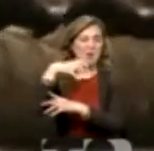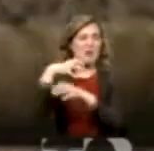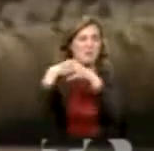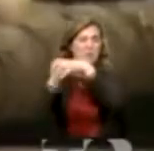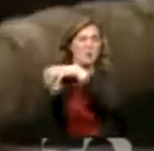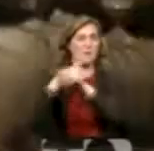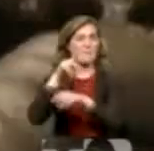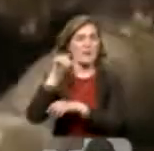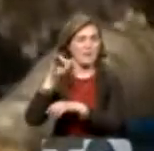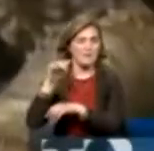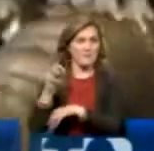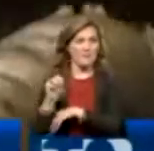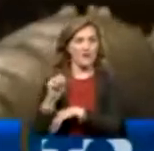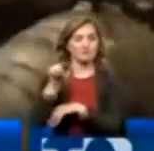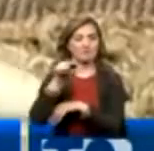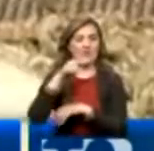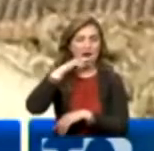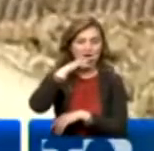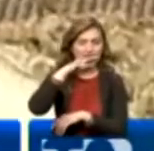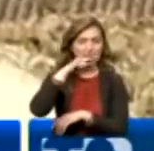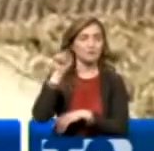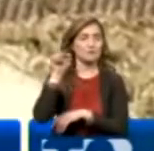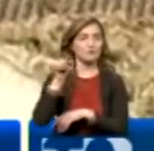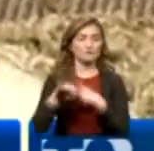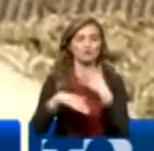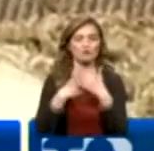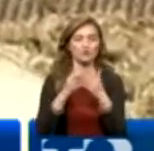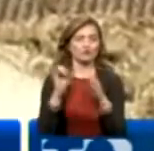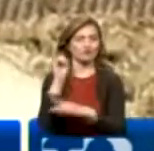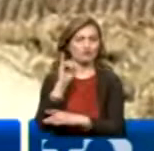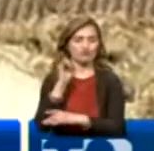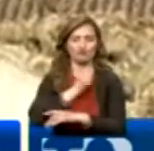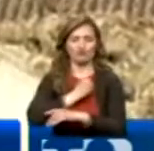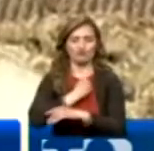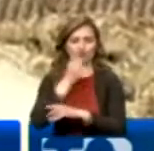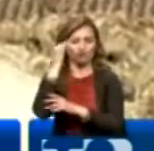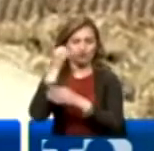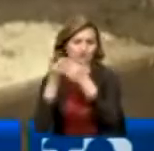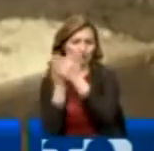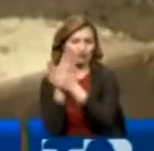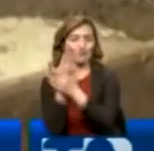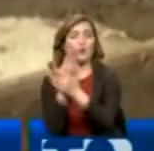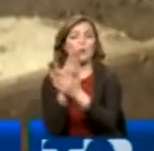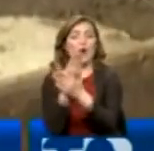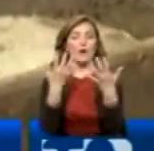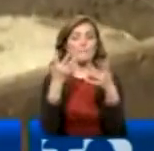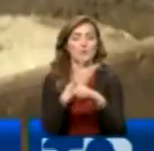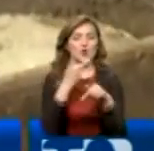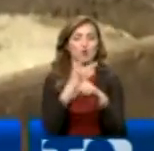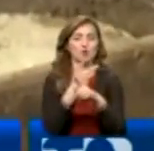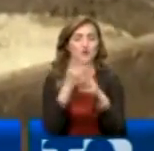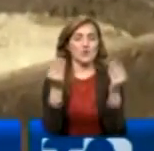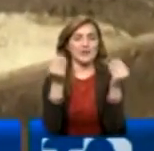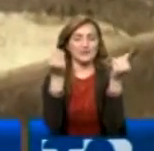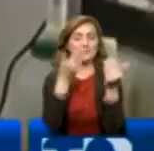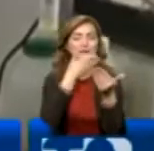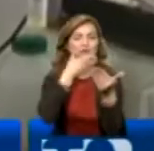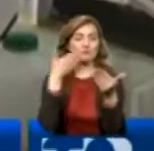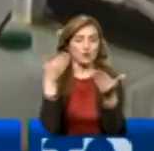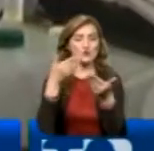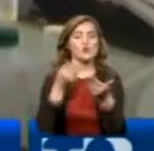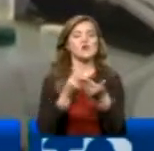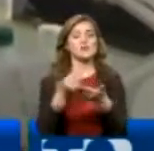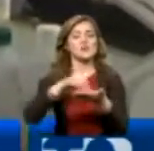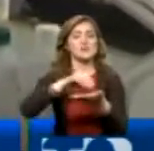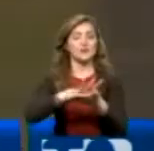cadena y consumidores que confían en innovación para renovar los estándares de producción y elaboración en el campo de los